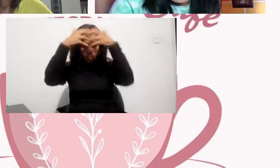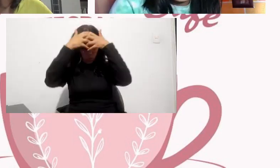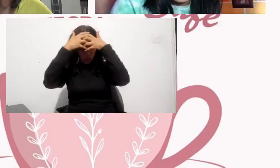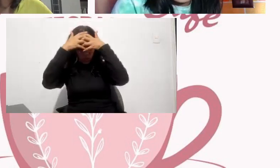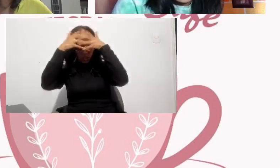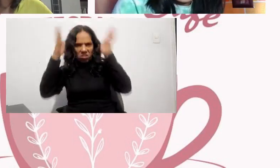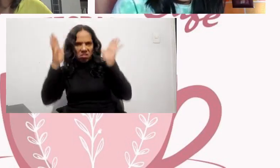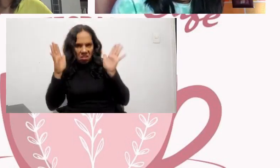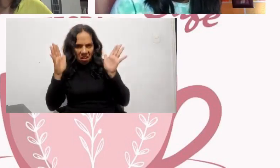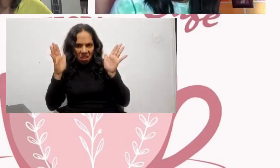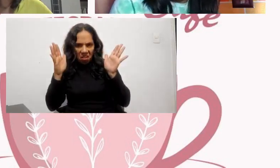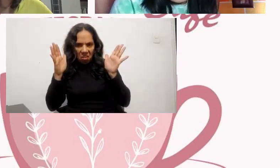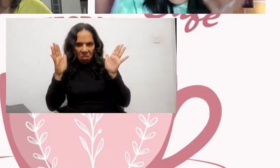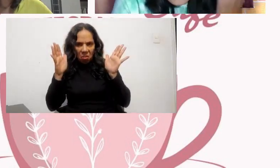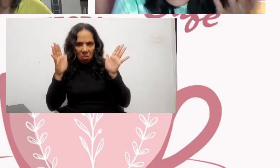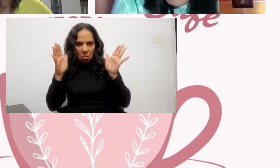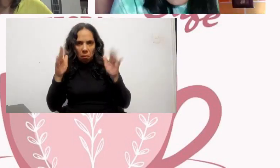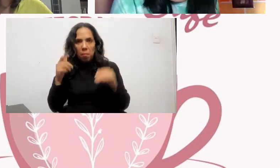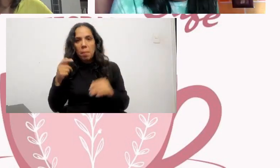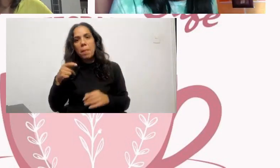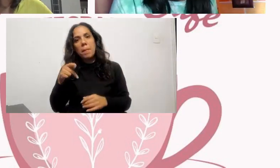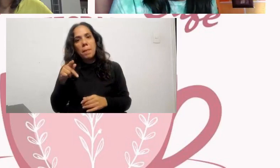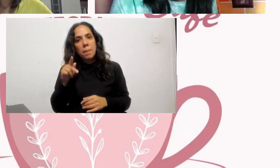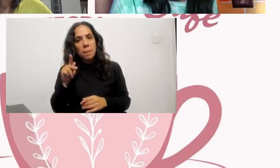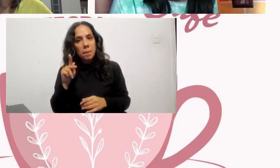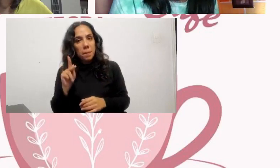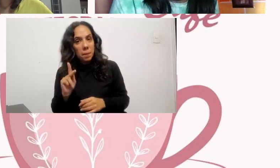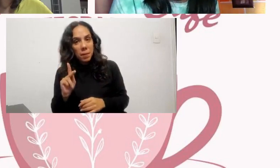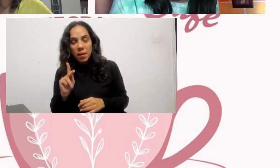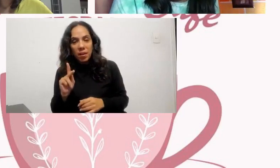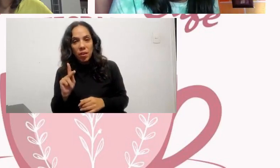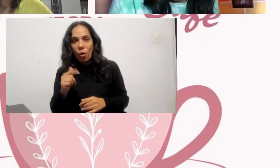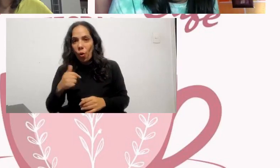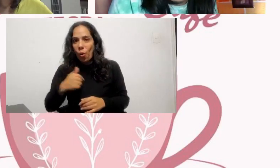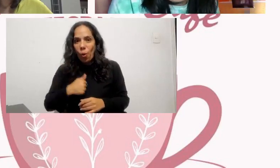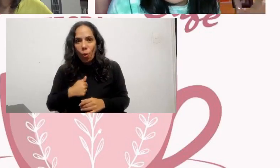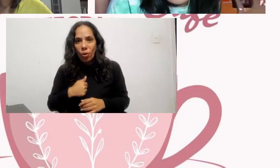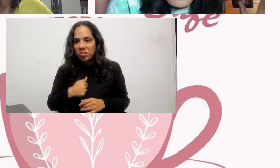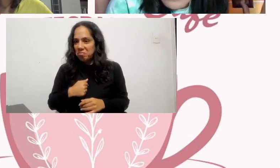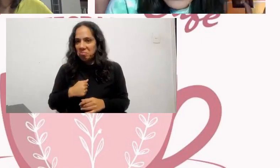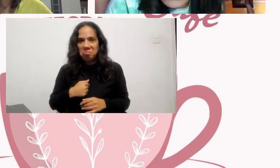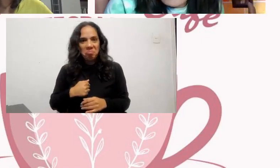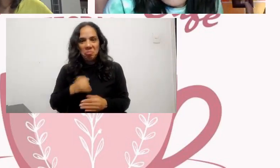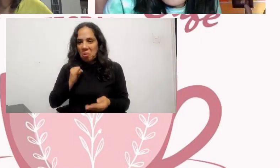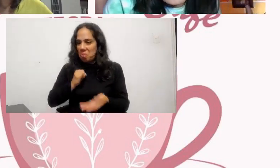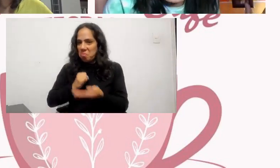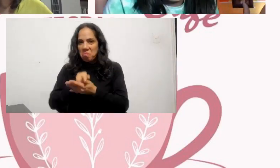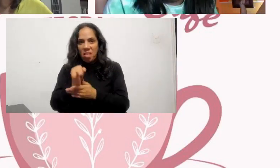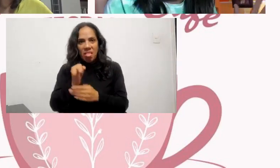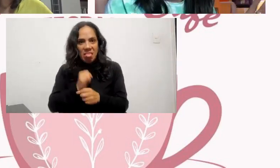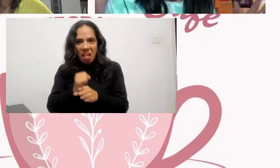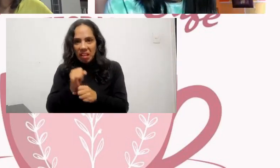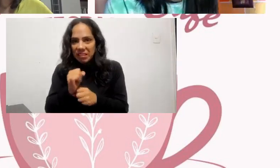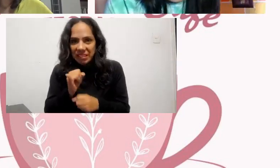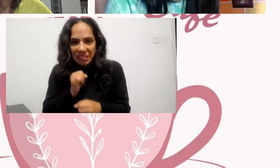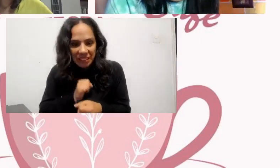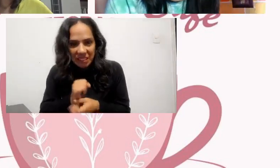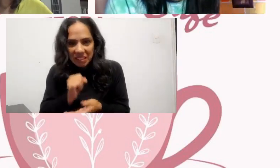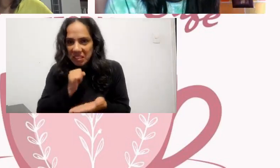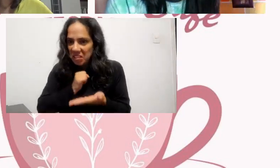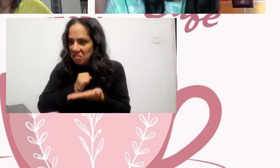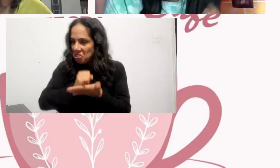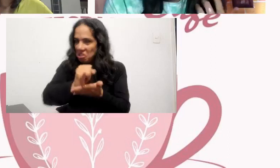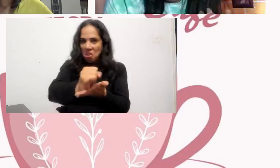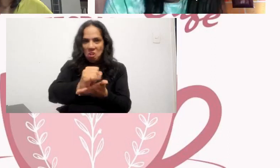crimen organizado, y con todo este potencial que hoy tengo, no hombre, hubiera sido otra reina del sur, ¿no? Sin